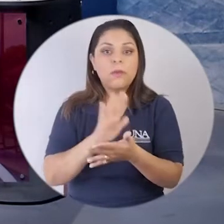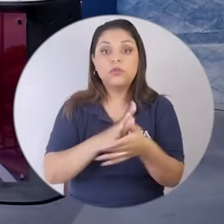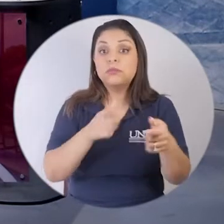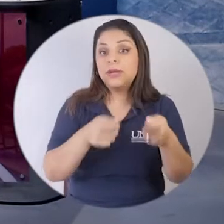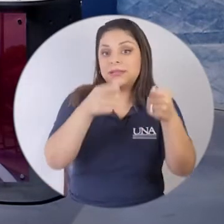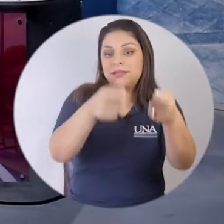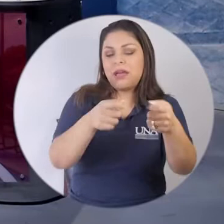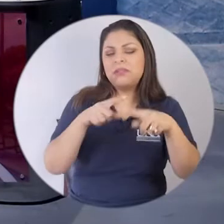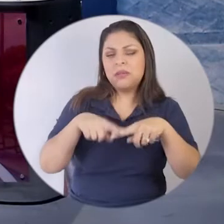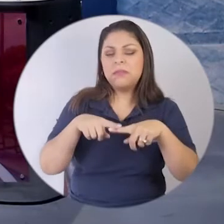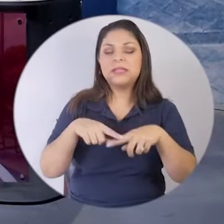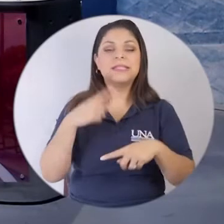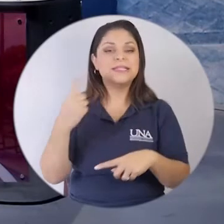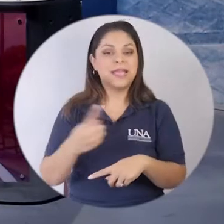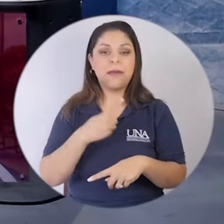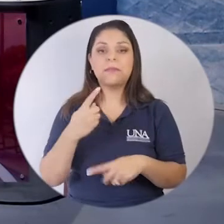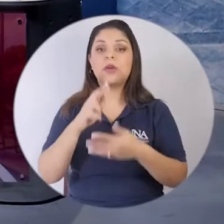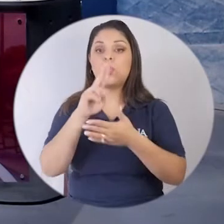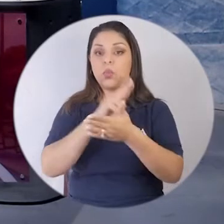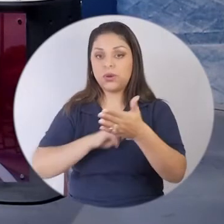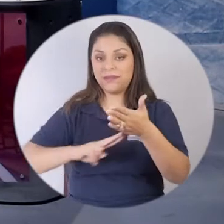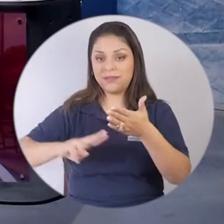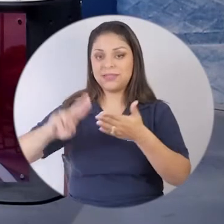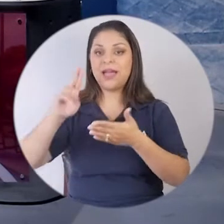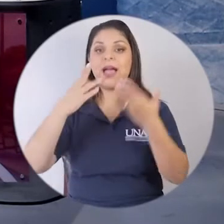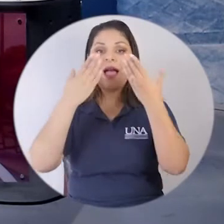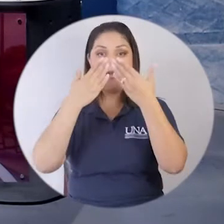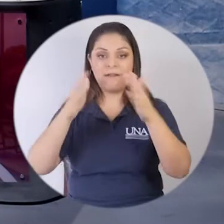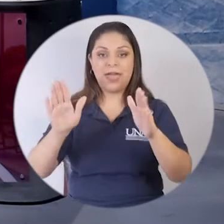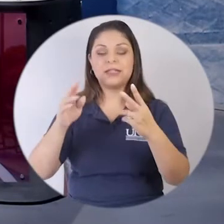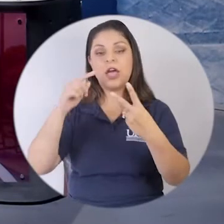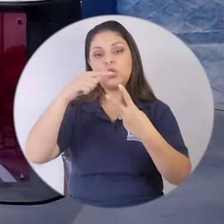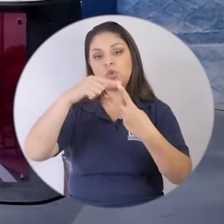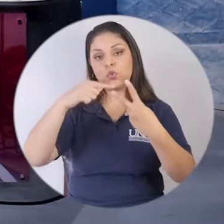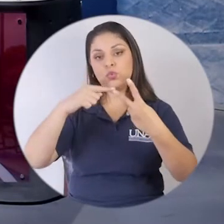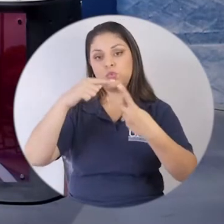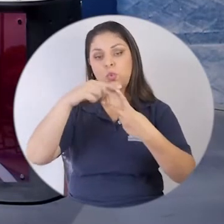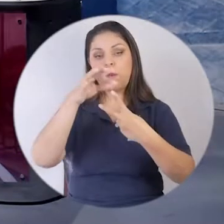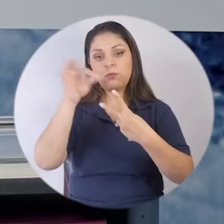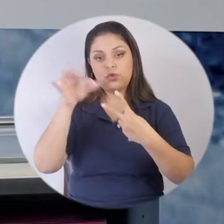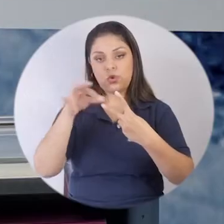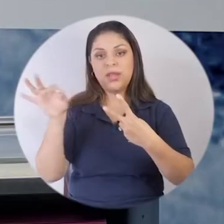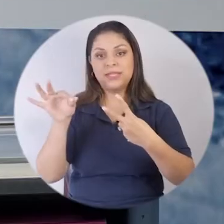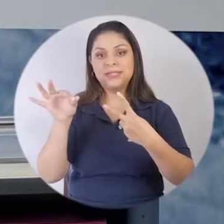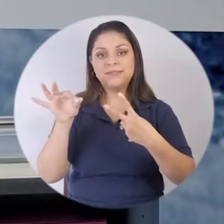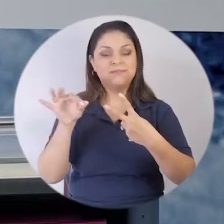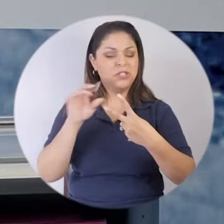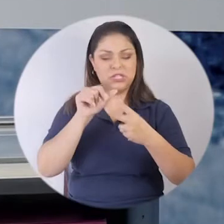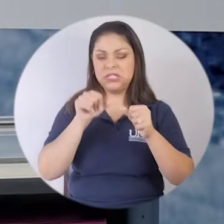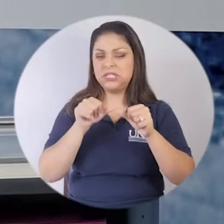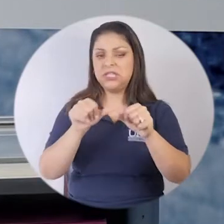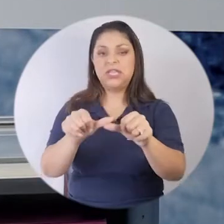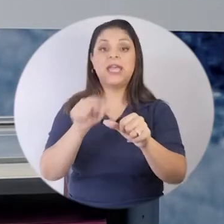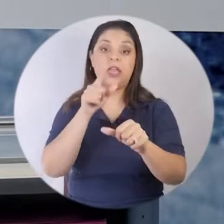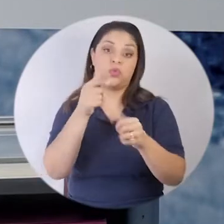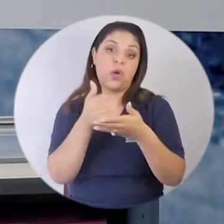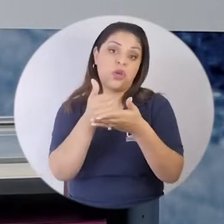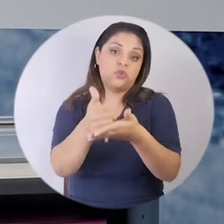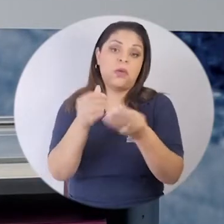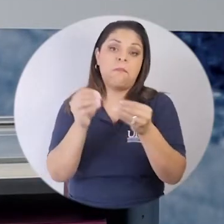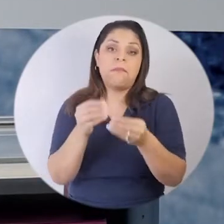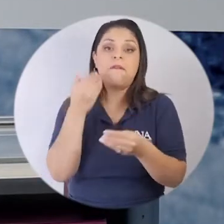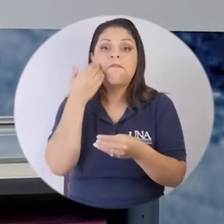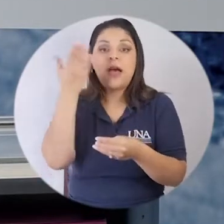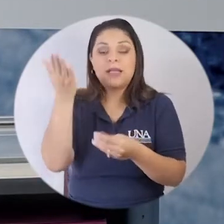los documentos que tienen que presentar, pues en todo momento las universidades mantuvieron abiertas las dos opciones, ¿verdad? Entonces eso en realidad no va a